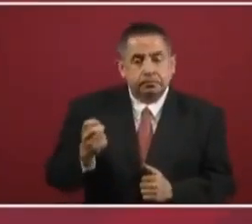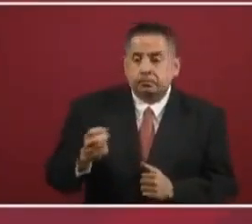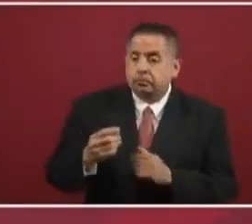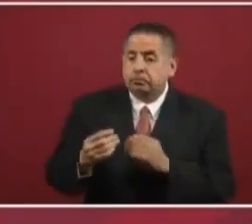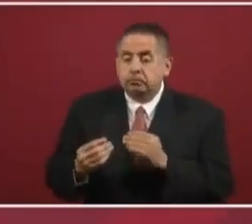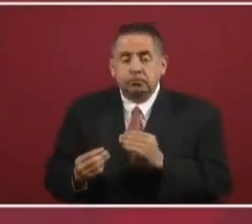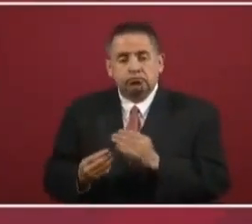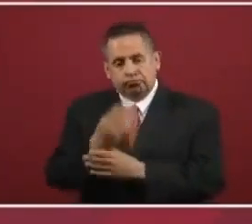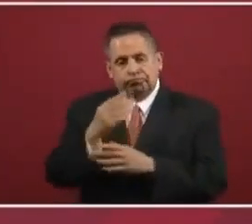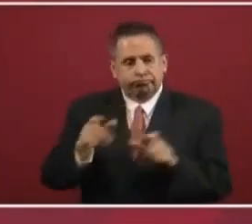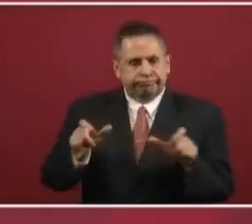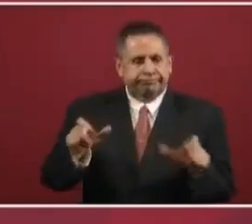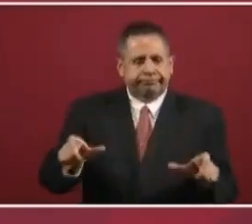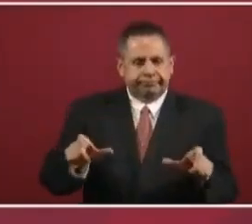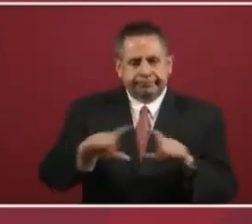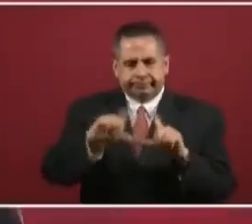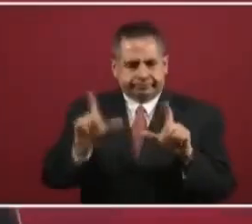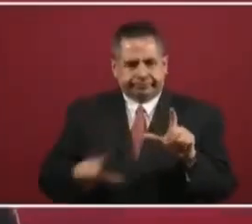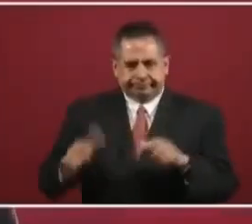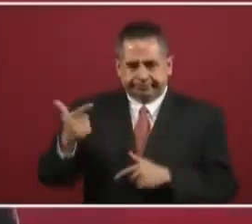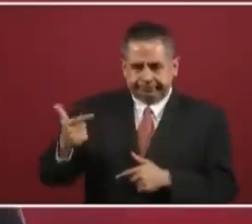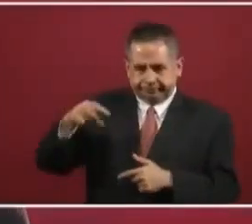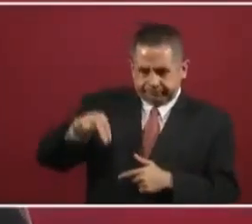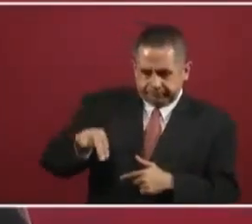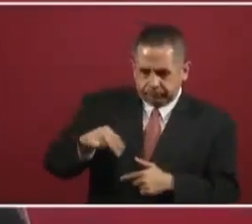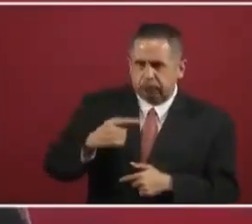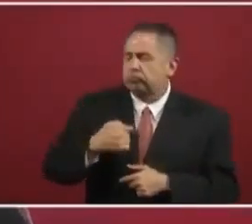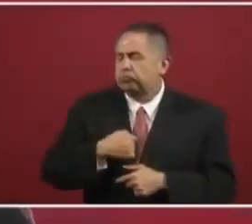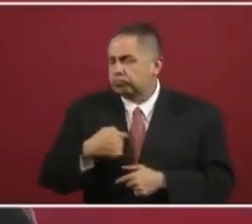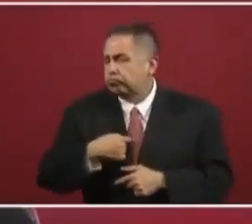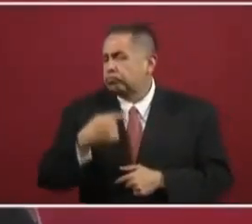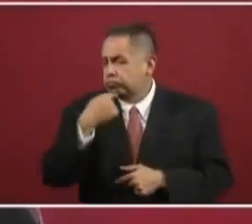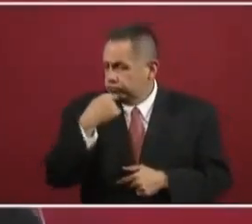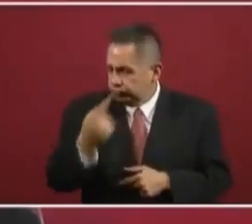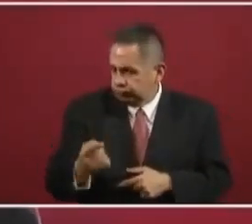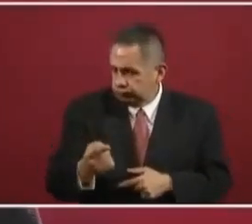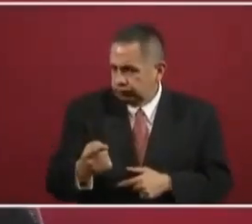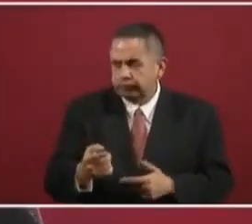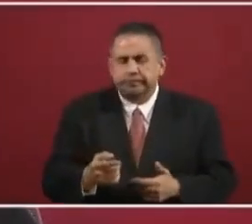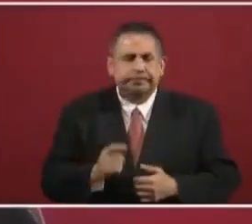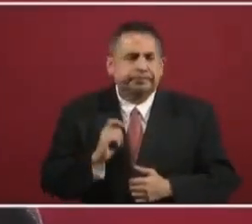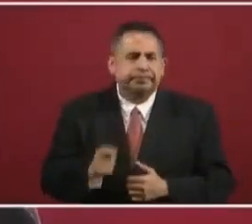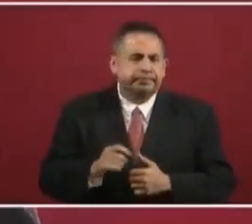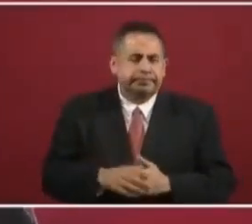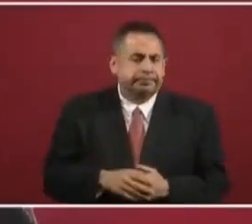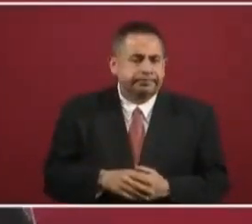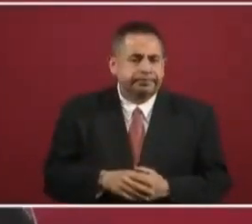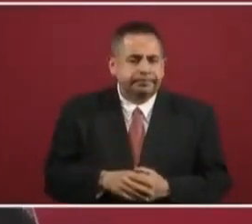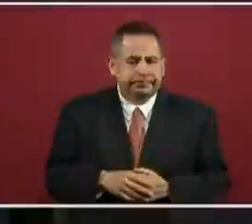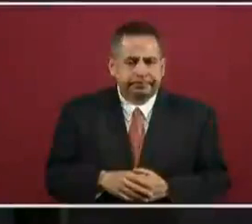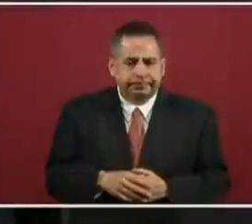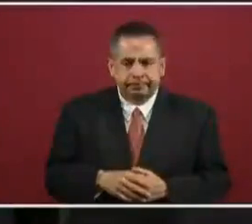nueva institución y les dije que necesitábamos